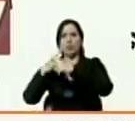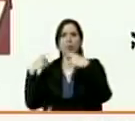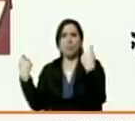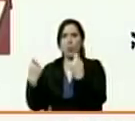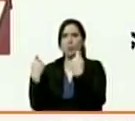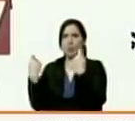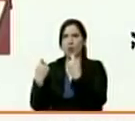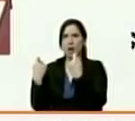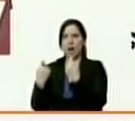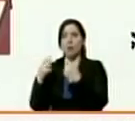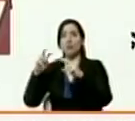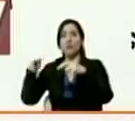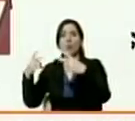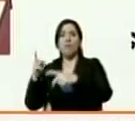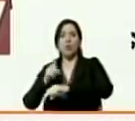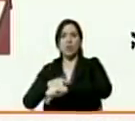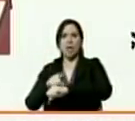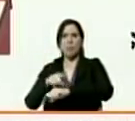y